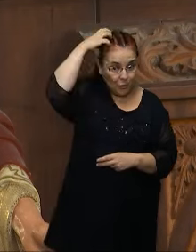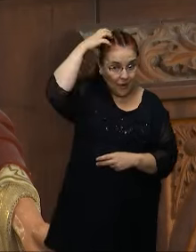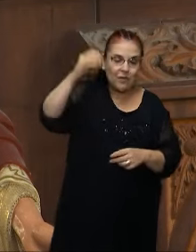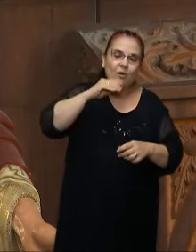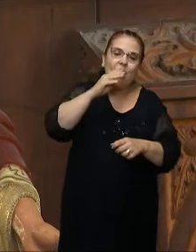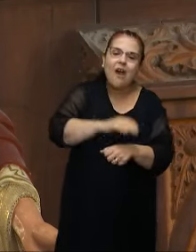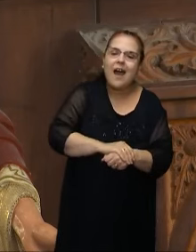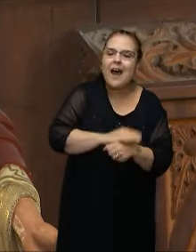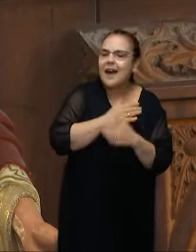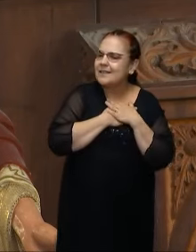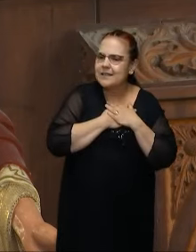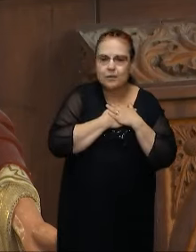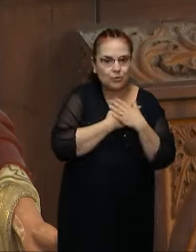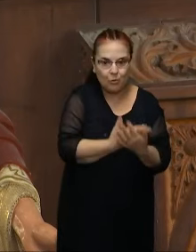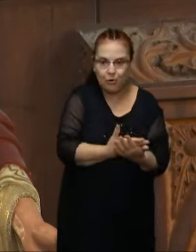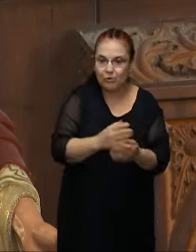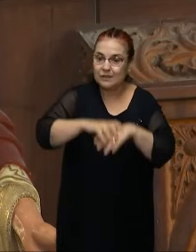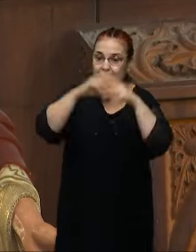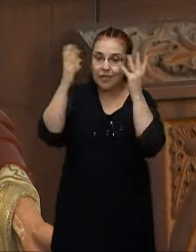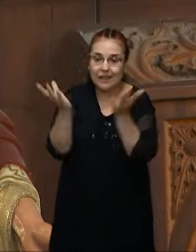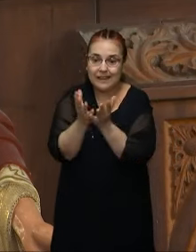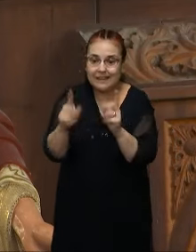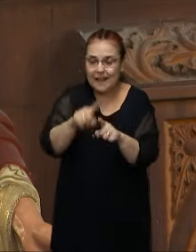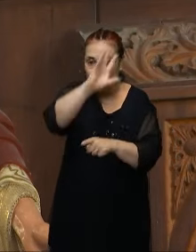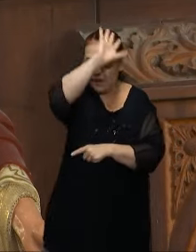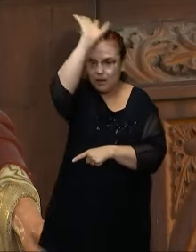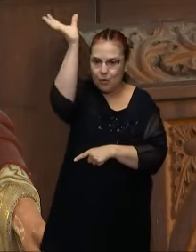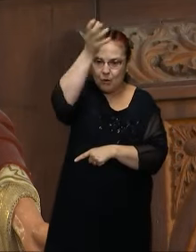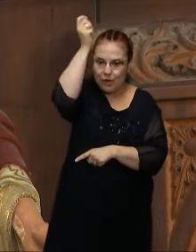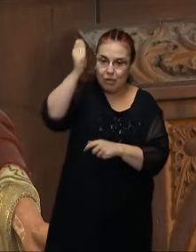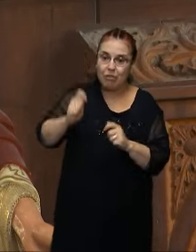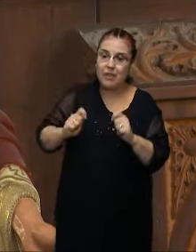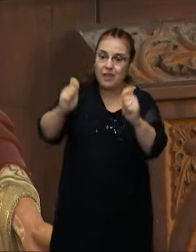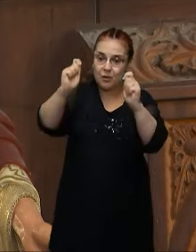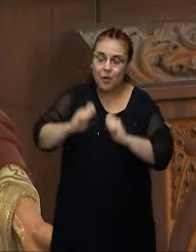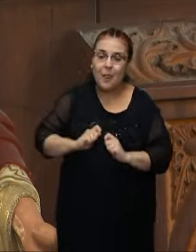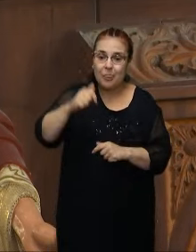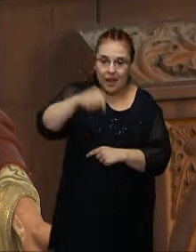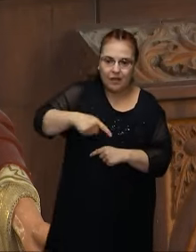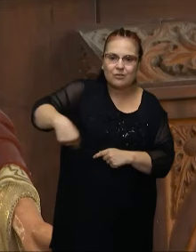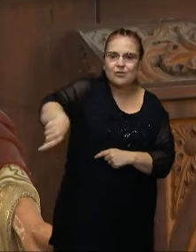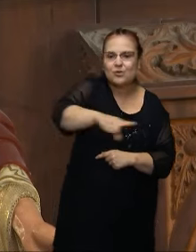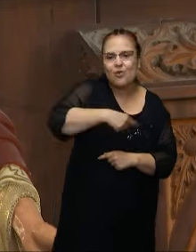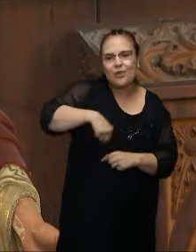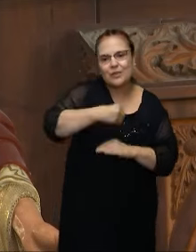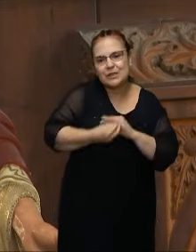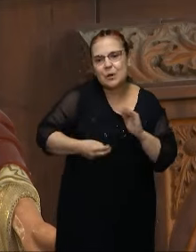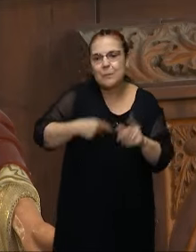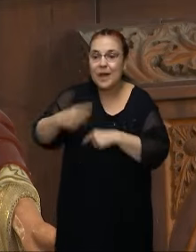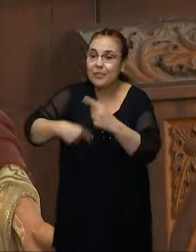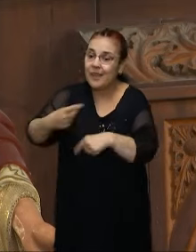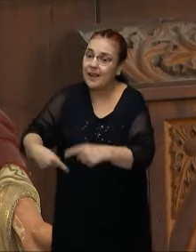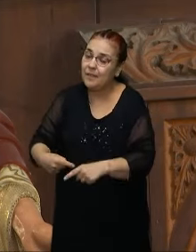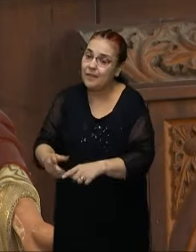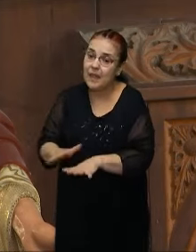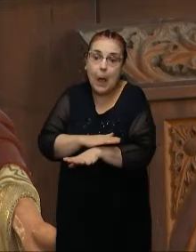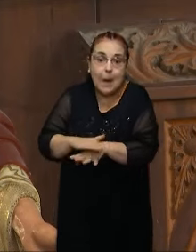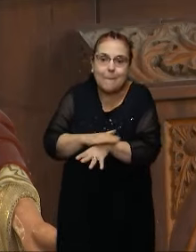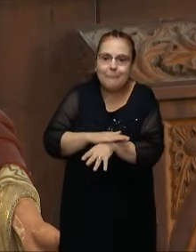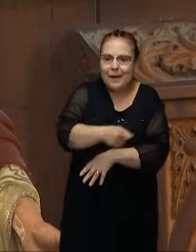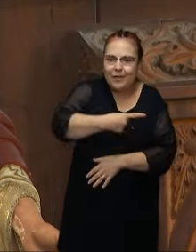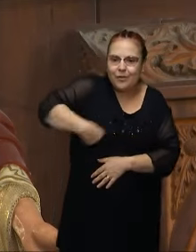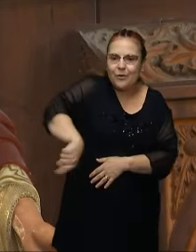nosotros tu reino, hágase tu voluntad en la tierra como en el cielo. Danos hoy nuestro pan de cada